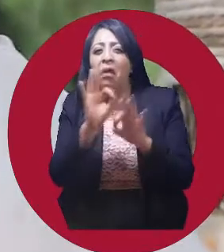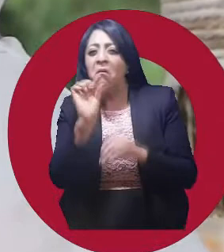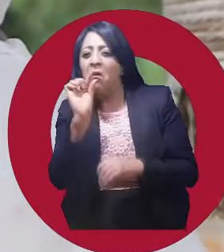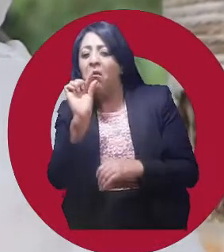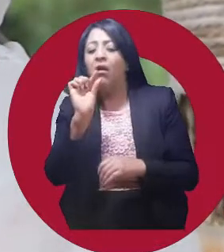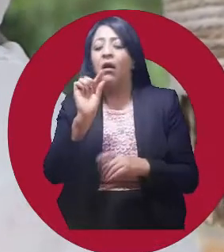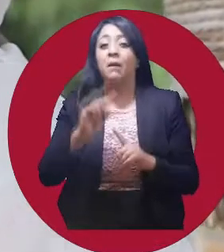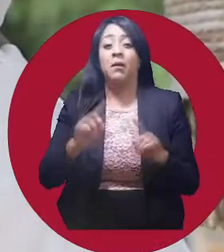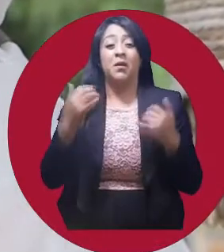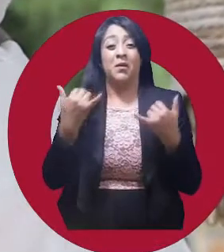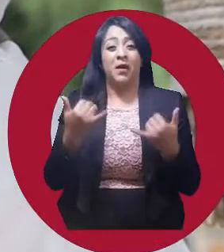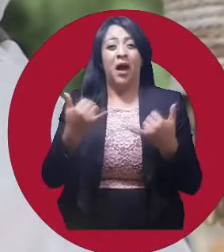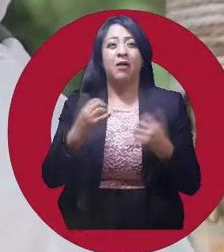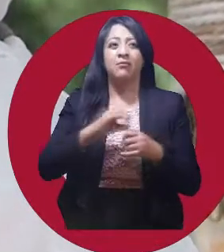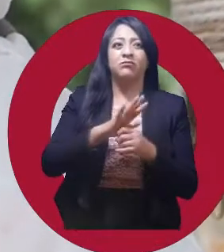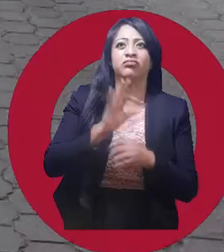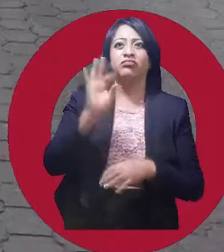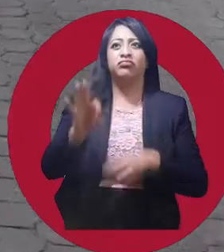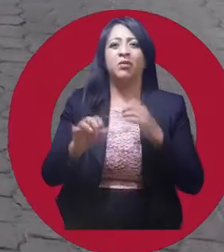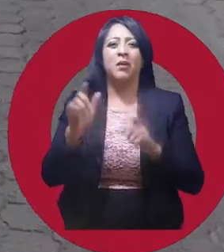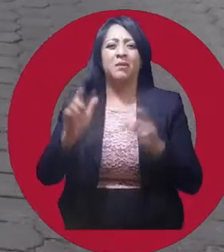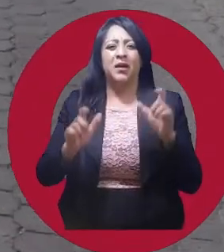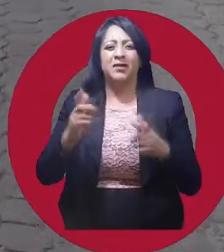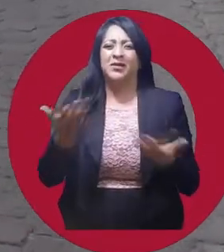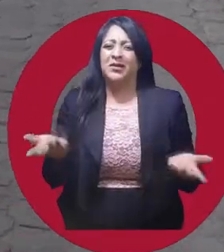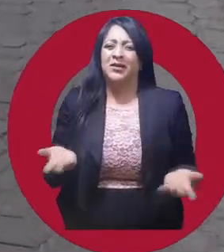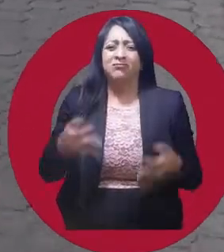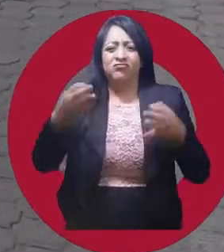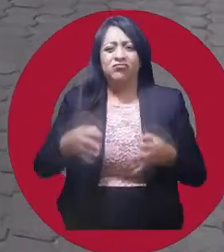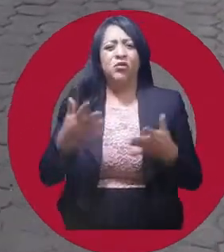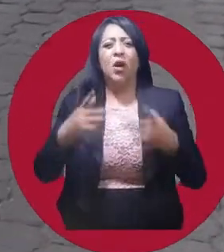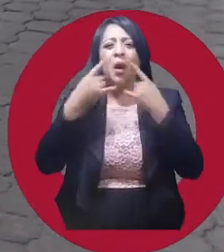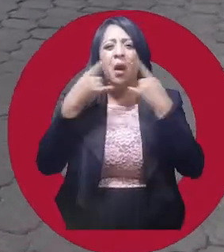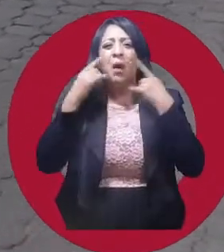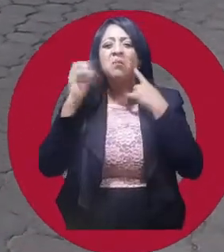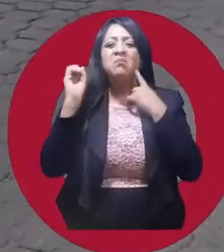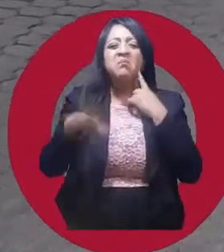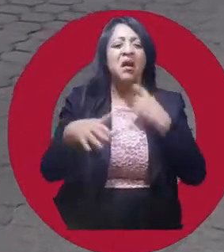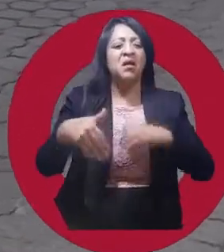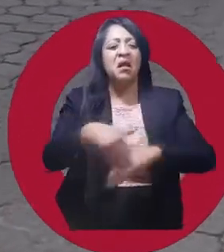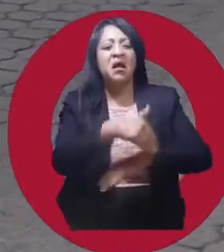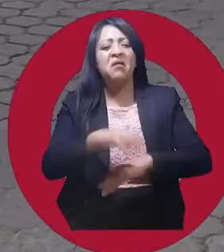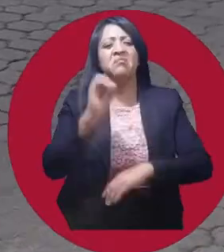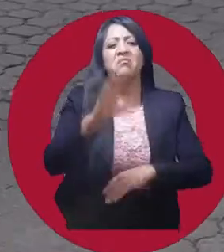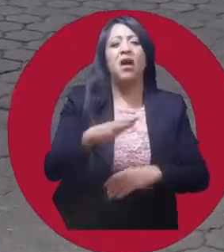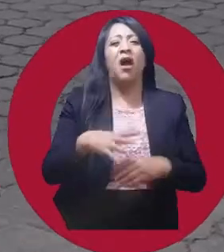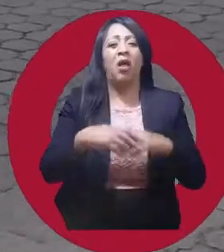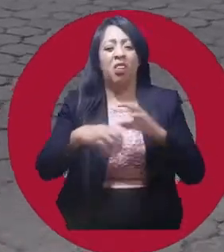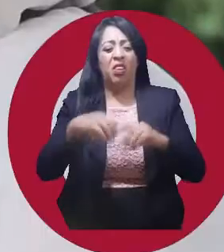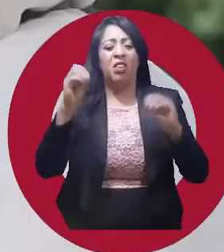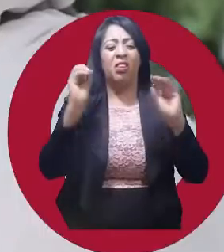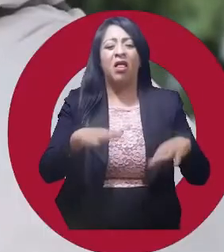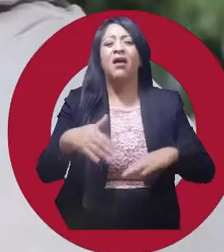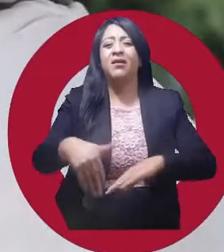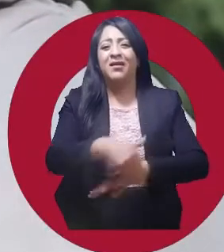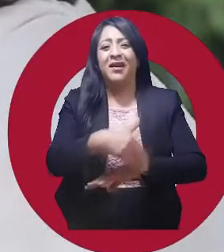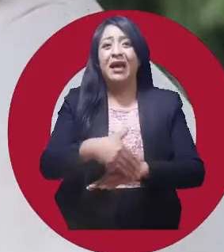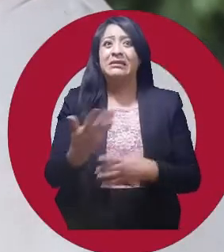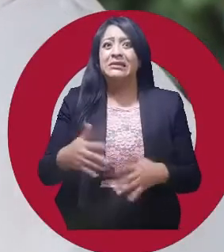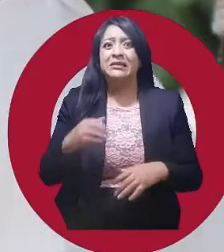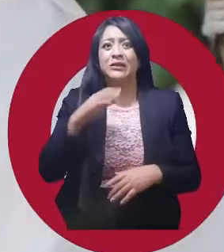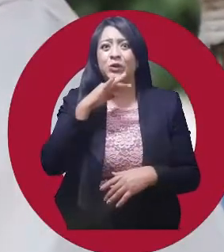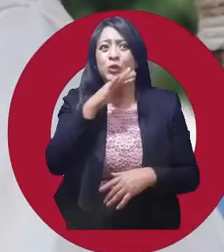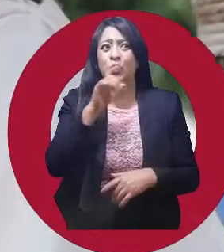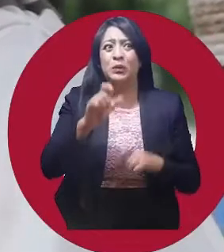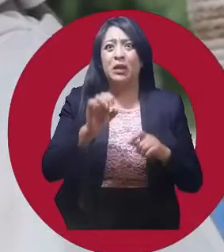Hoy que estamos con esta epidemia, la gente es muy maleducada, se saca la mascarilla, bota donde quiera, se saca los guantes, que no